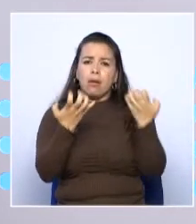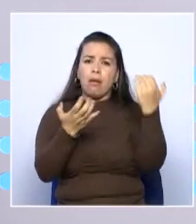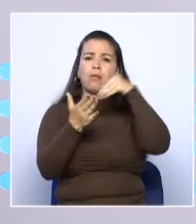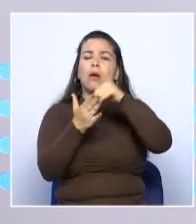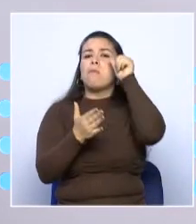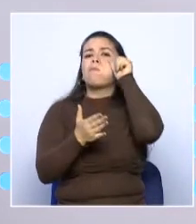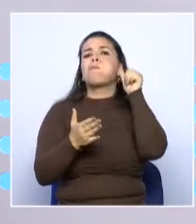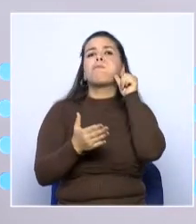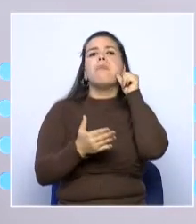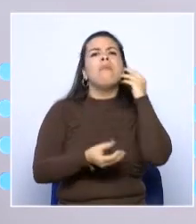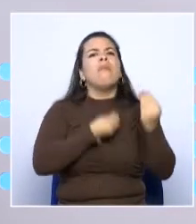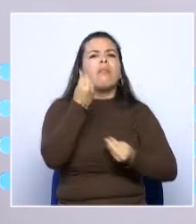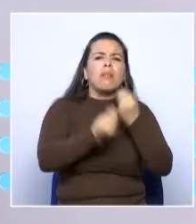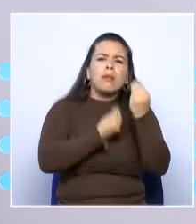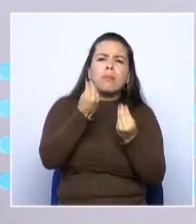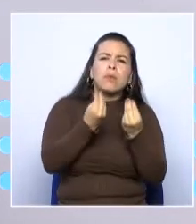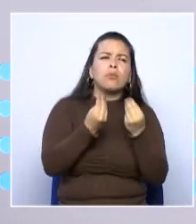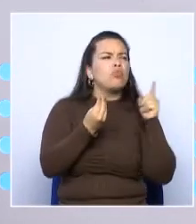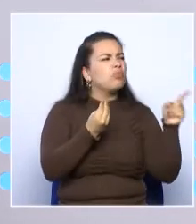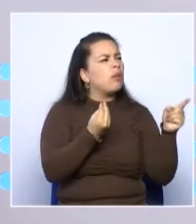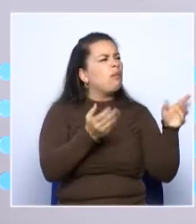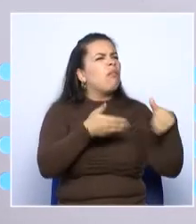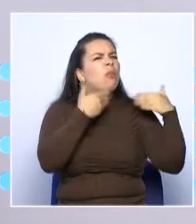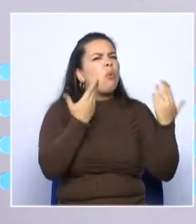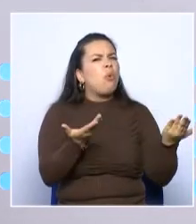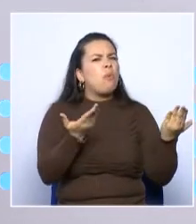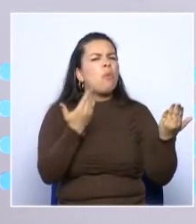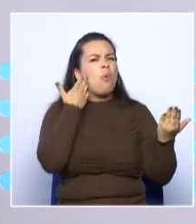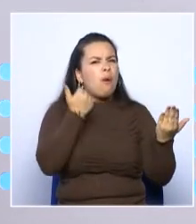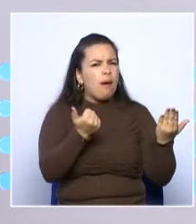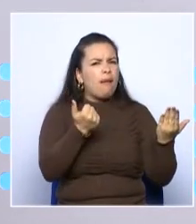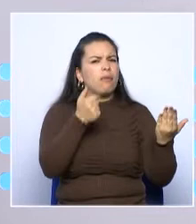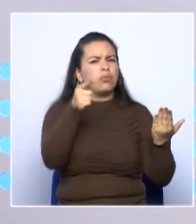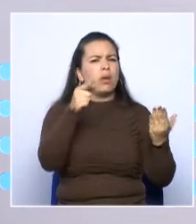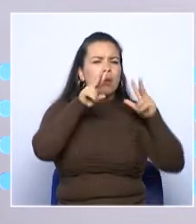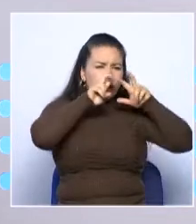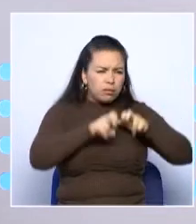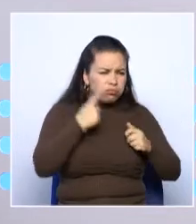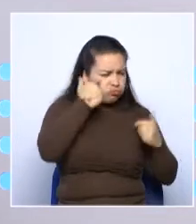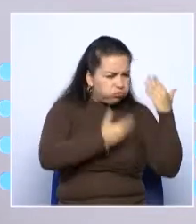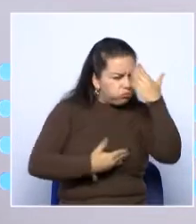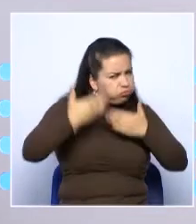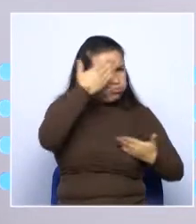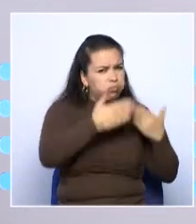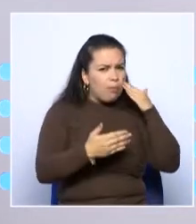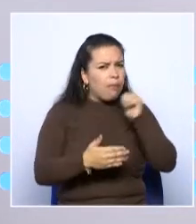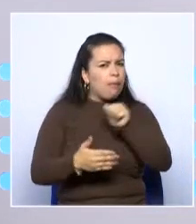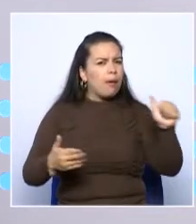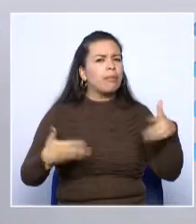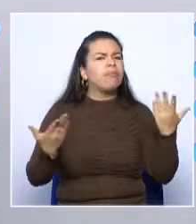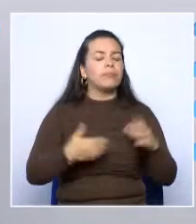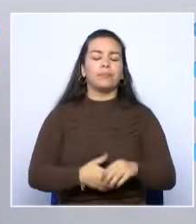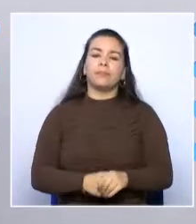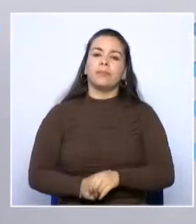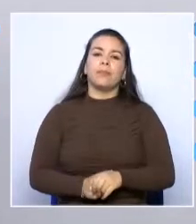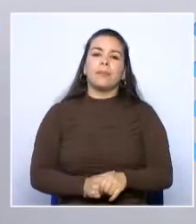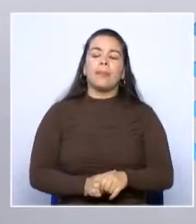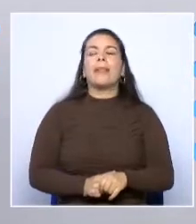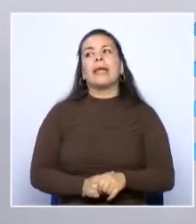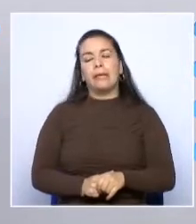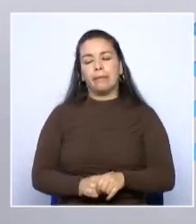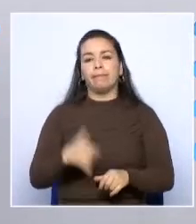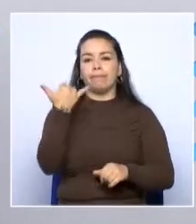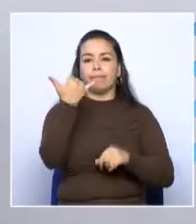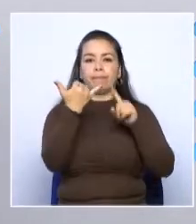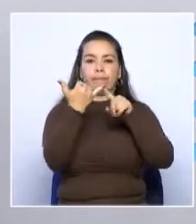en esos casos? ¿Qué papel juega usted como mujer que hace estudios diagnósticos de la mujer? Sí, bueno, después de una ligadura